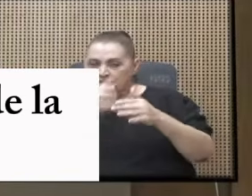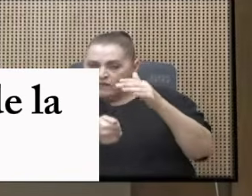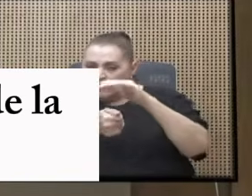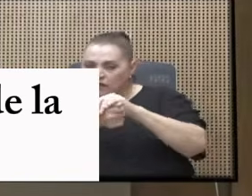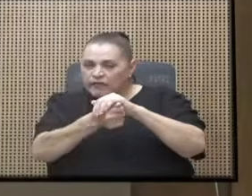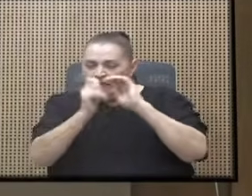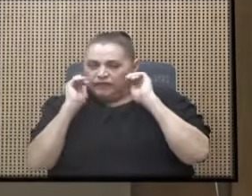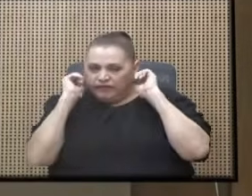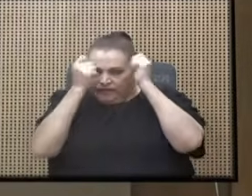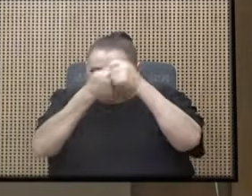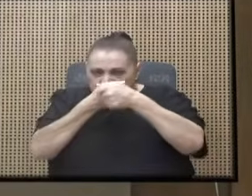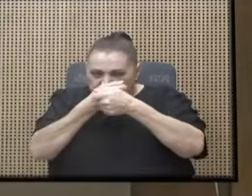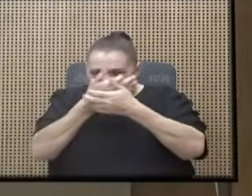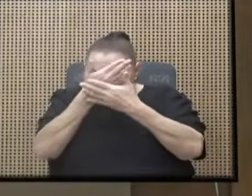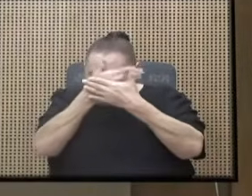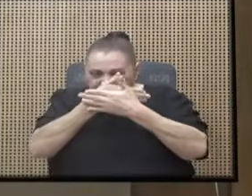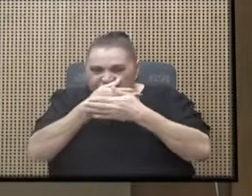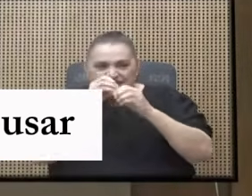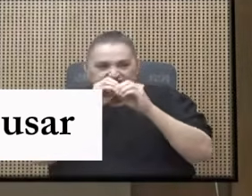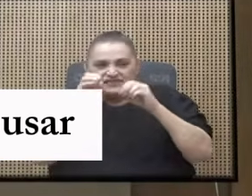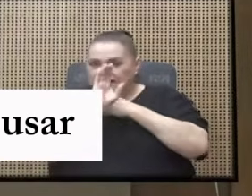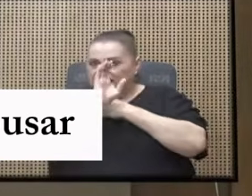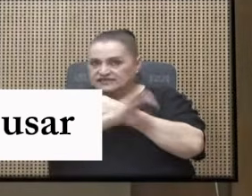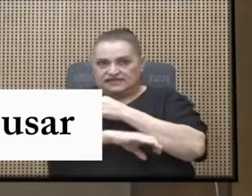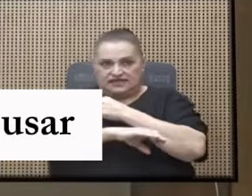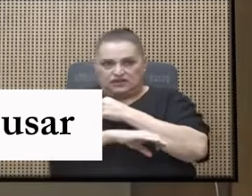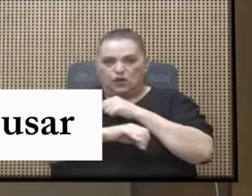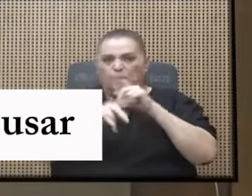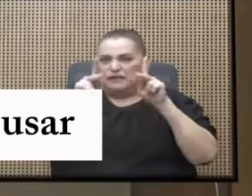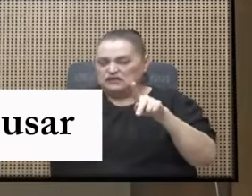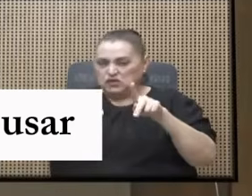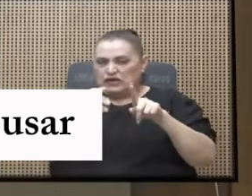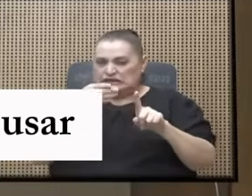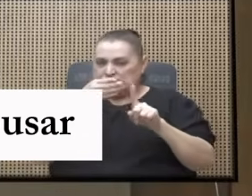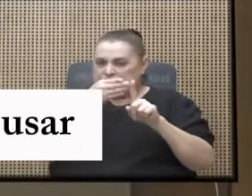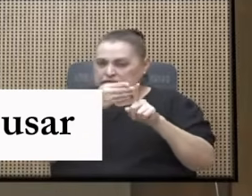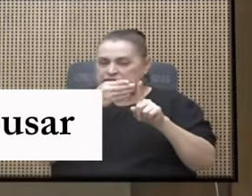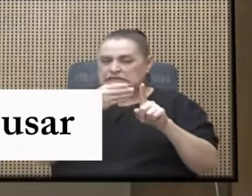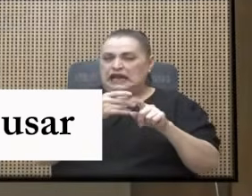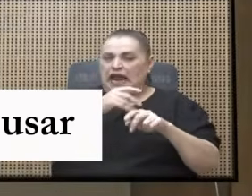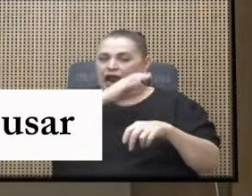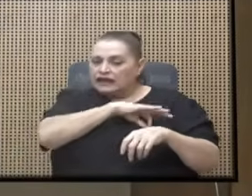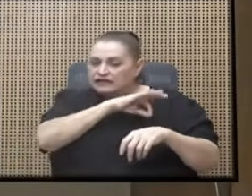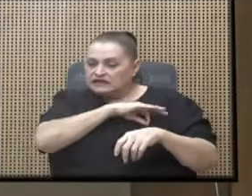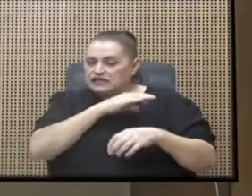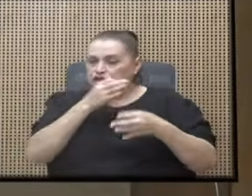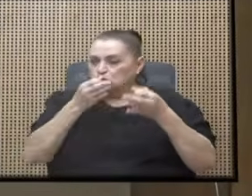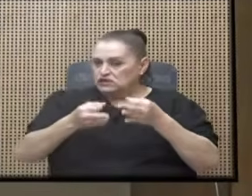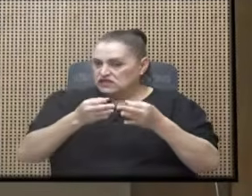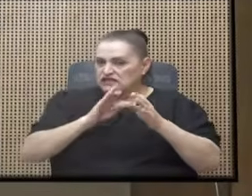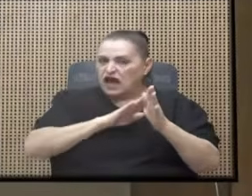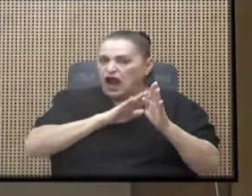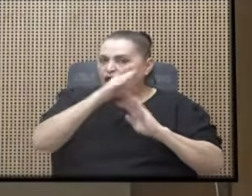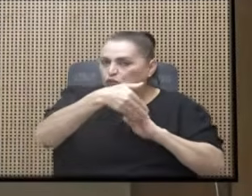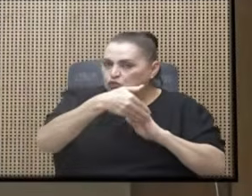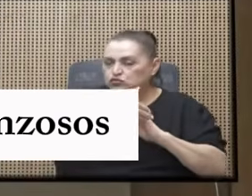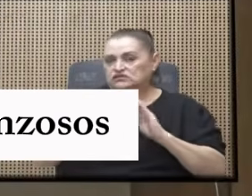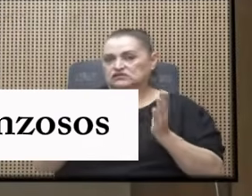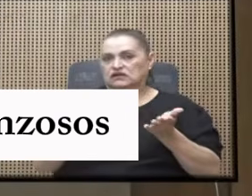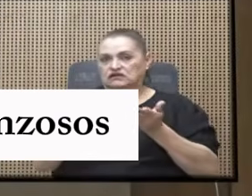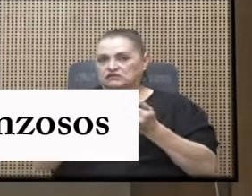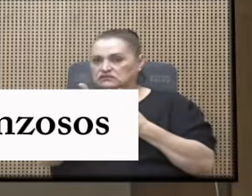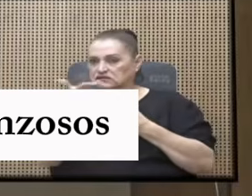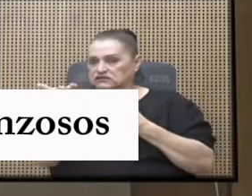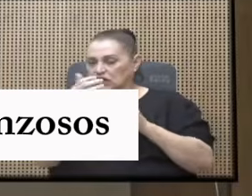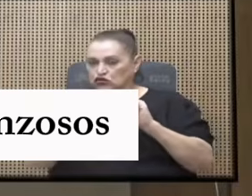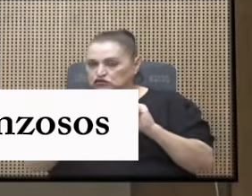de la impunidad, a quienes han pervertido las garantías judiciales para abusar impunemente de